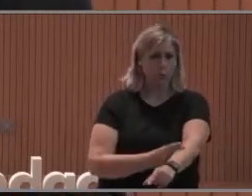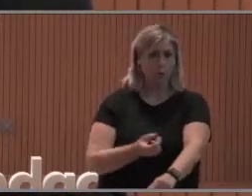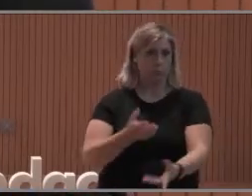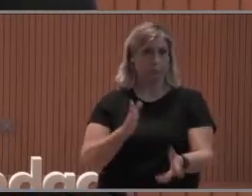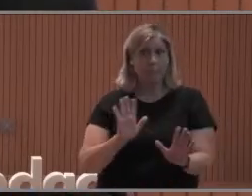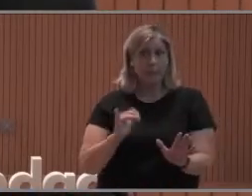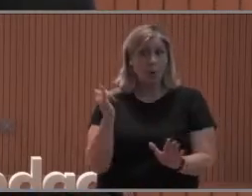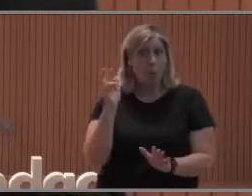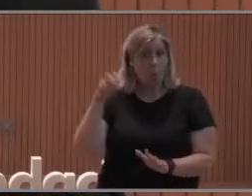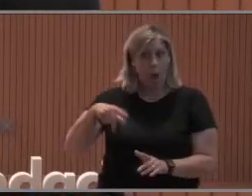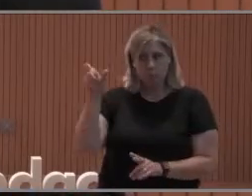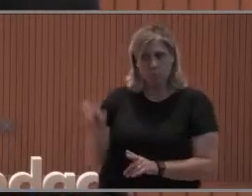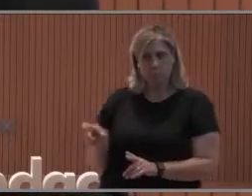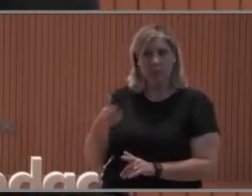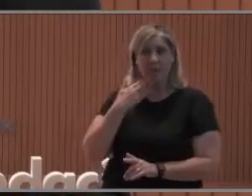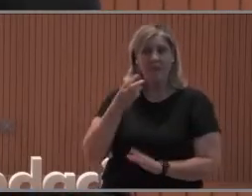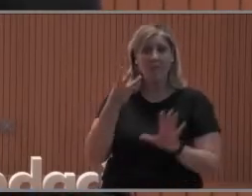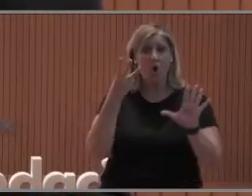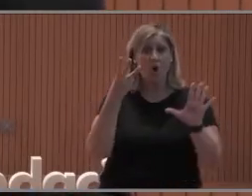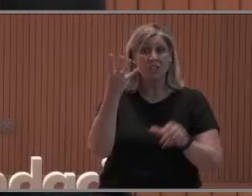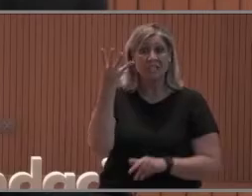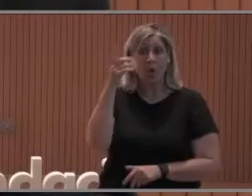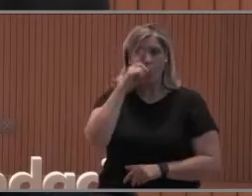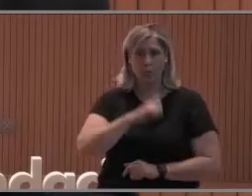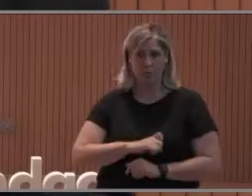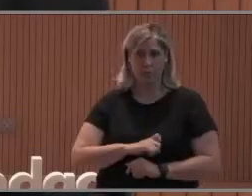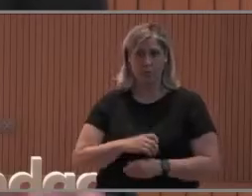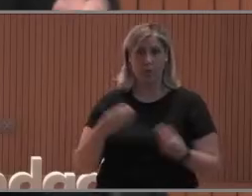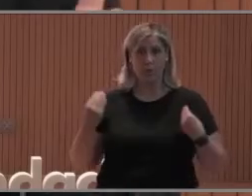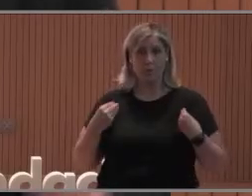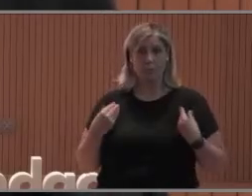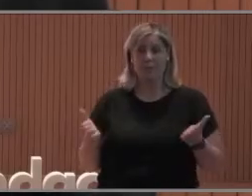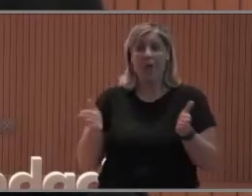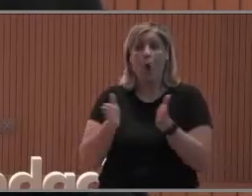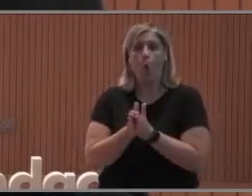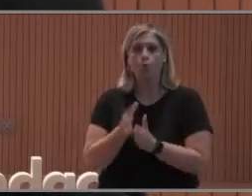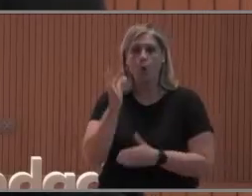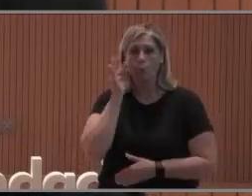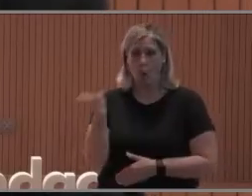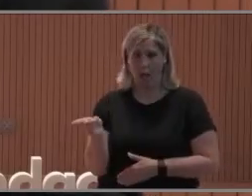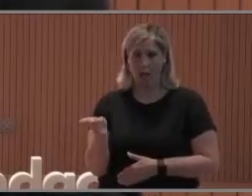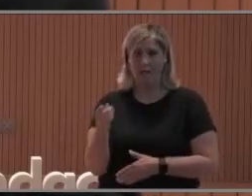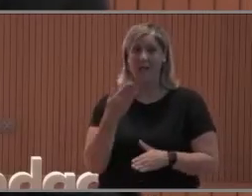Juan tenía 84 años, vivía con su mujer de 82, que se llamaba Antonia.